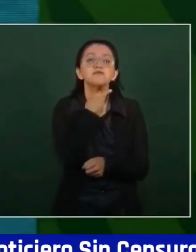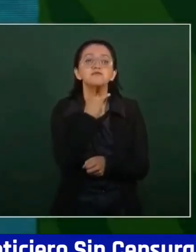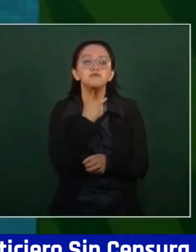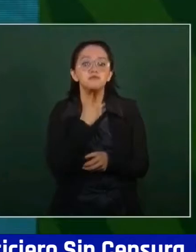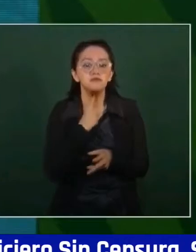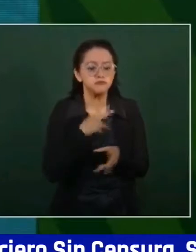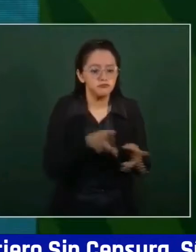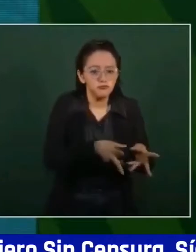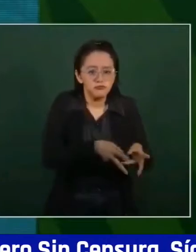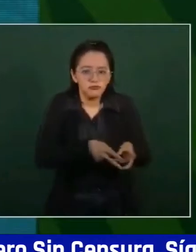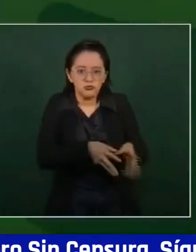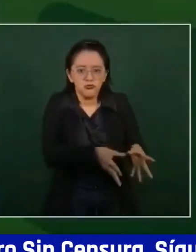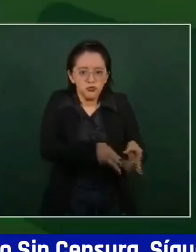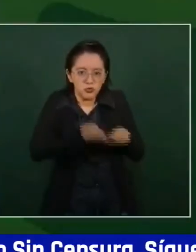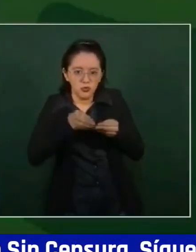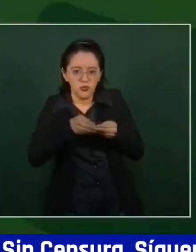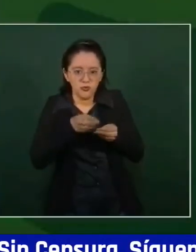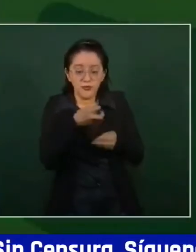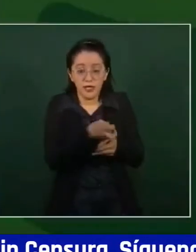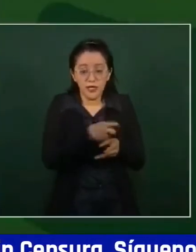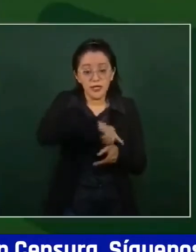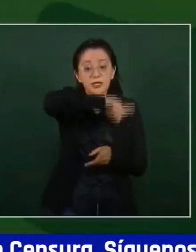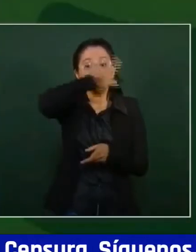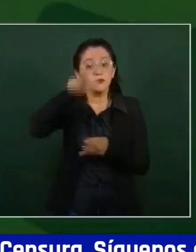Al año siguiente,